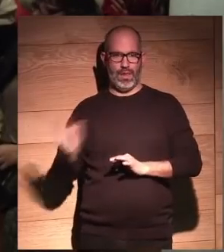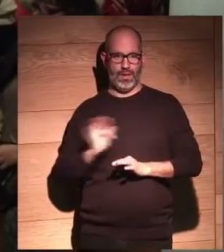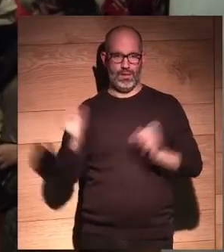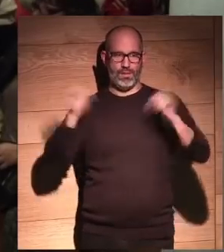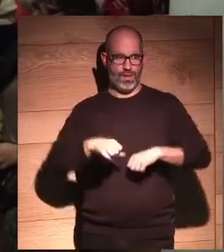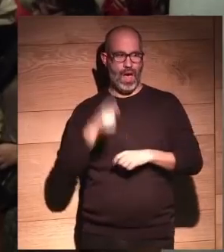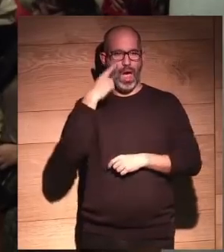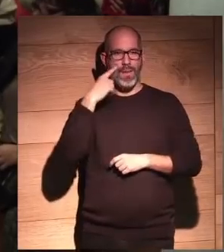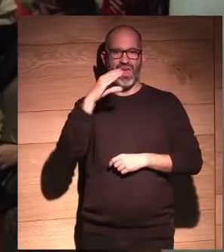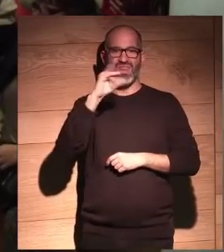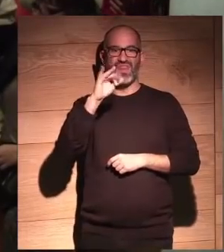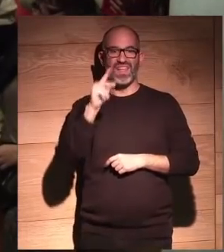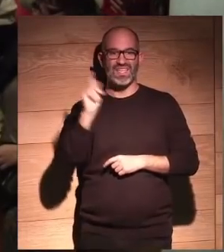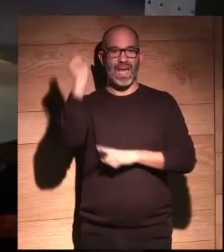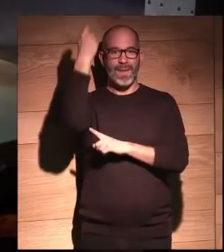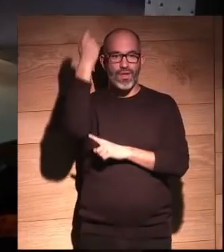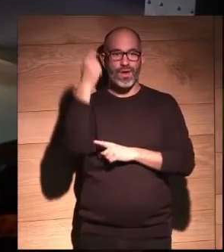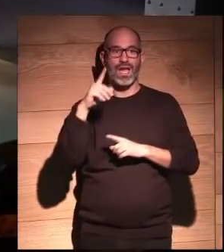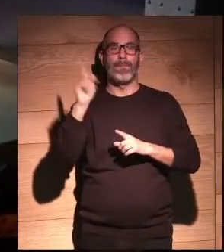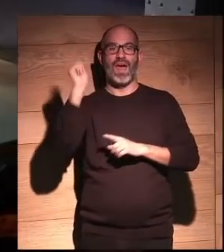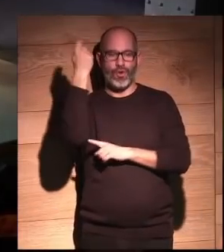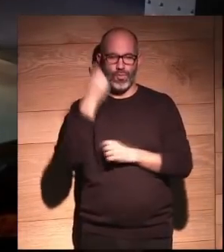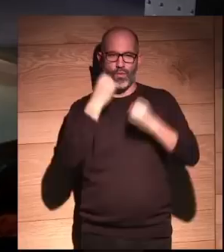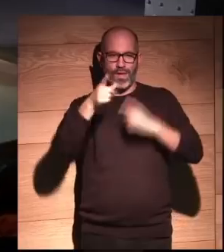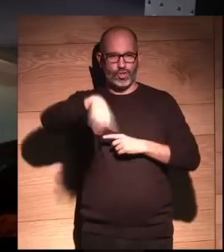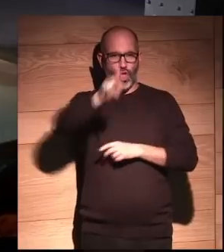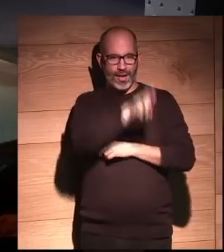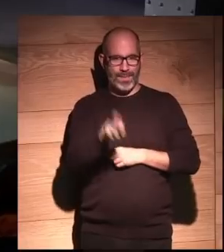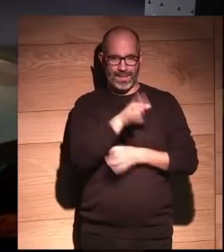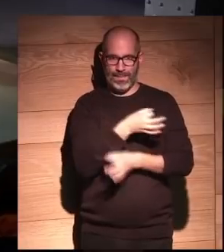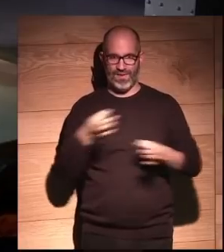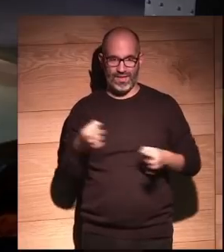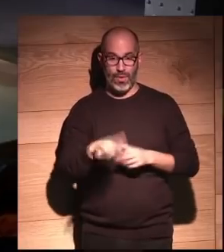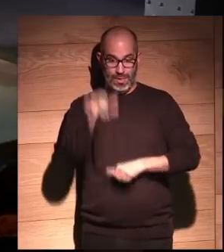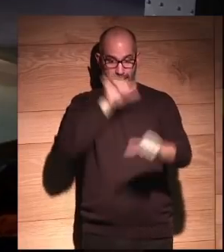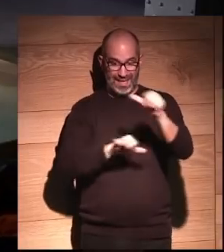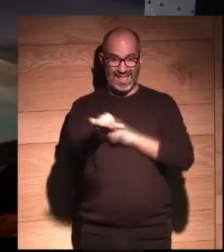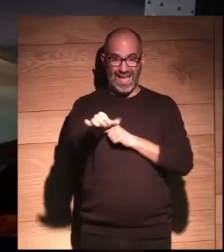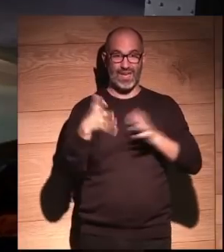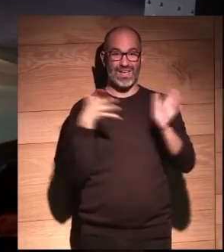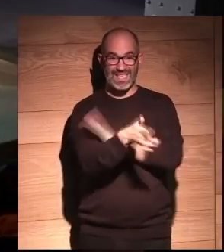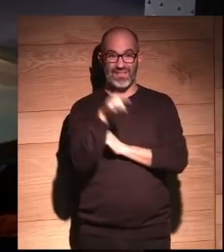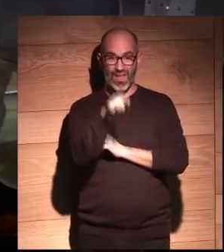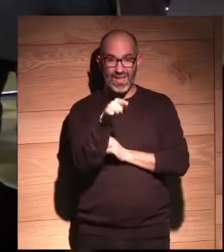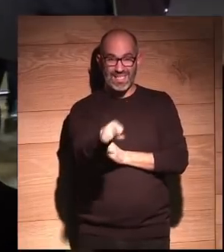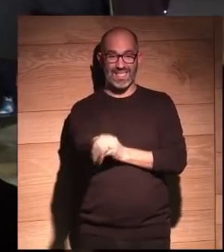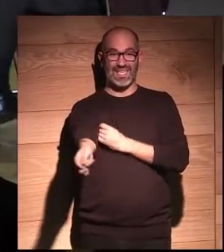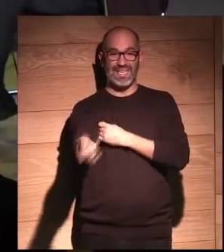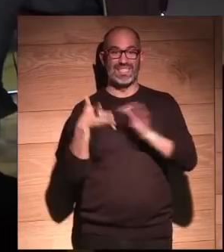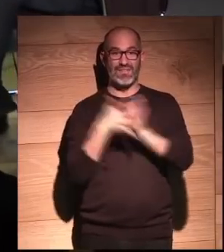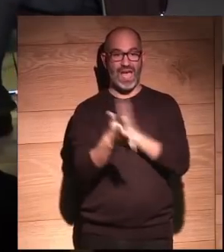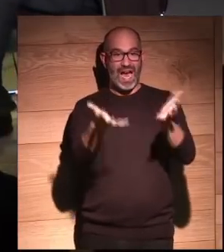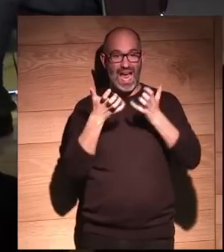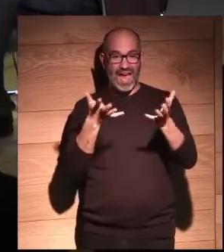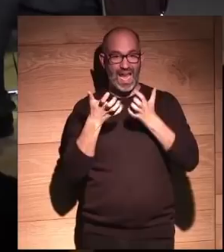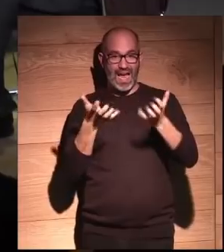decís, ¿vale? Repítelo del Cid campeador. ¿El Cid? Campeador. Claro, esto es para vosotros. Bueno, pues a partir de ahí, con ese significado de el que gana, el